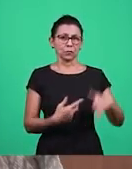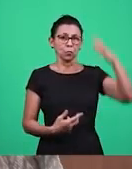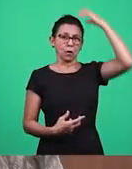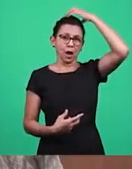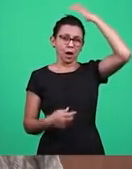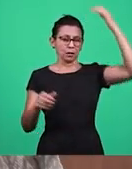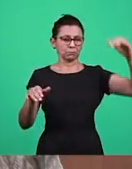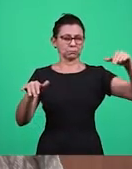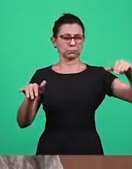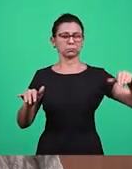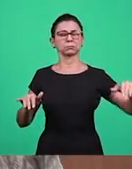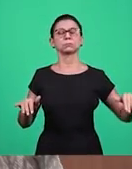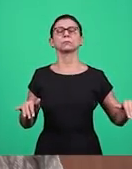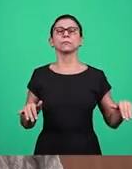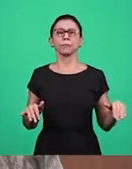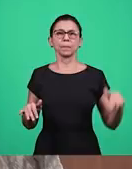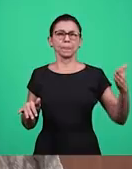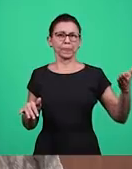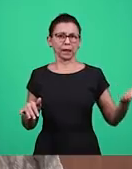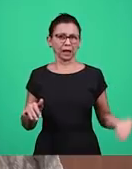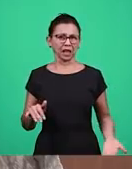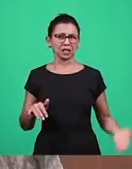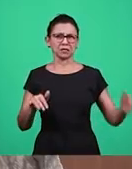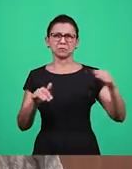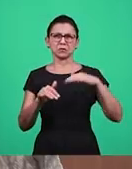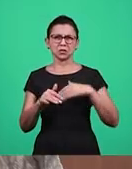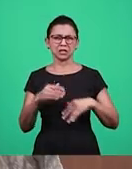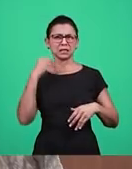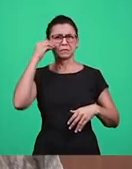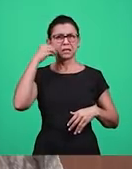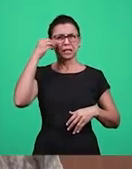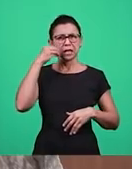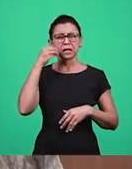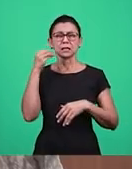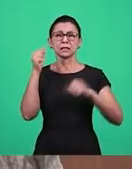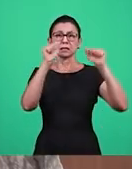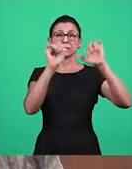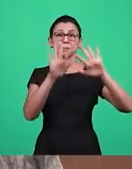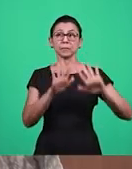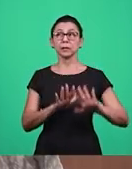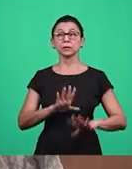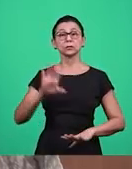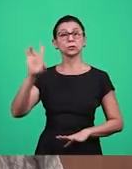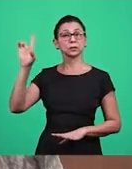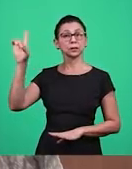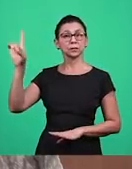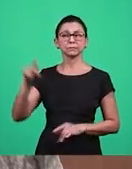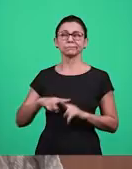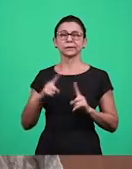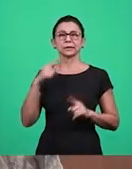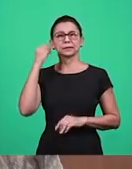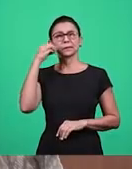estaba consolidando su trono. Era un hombre que había gozado de las bendiciones de Dios, del favor de Dios,